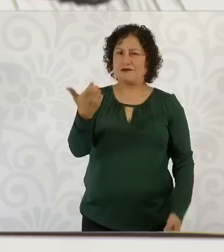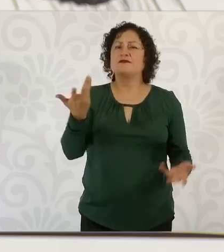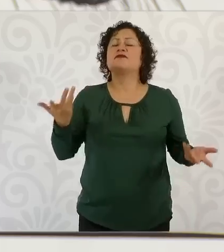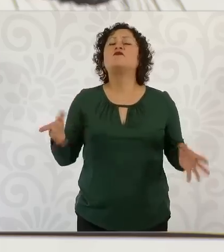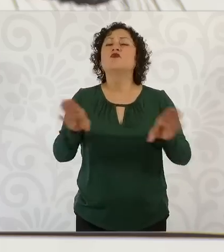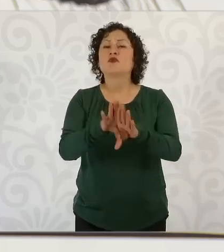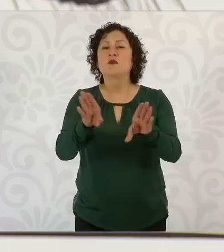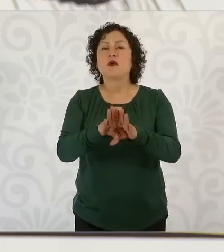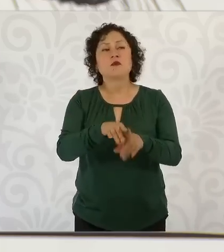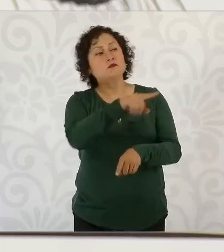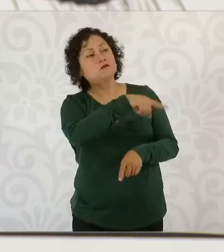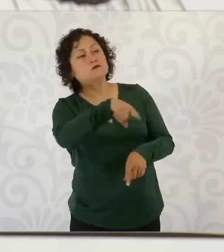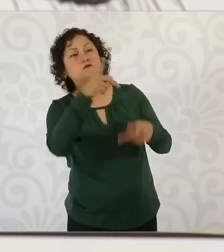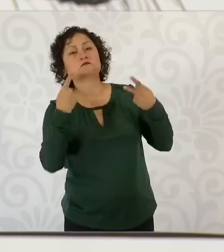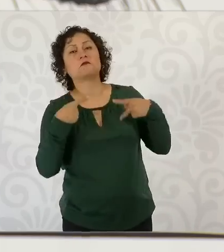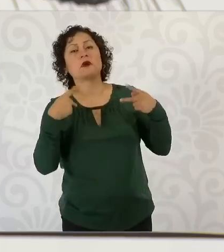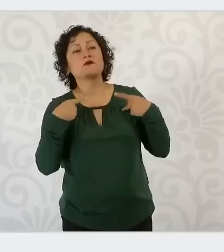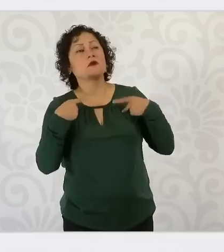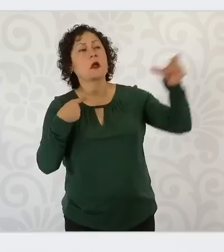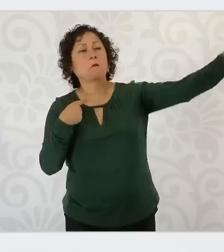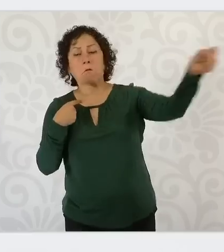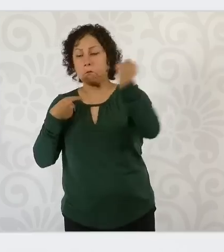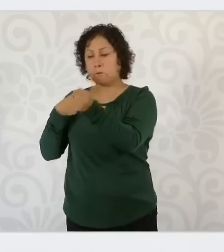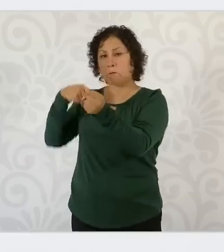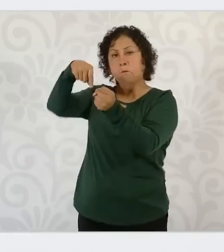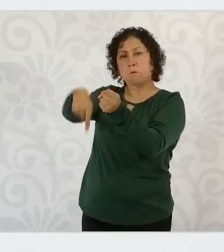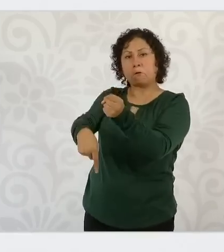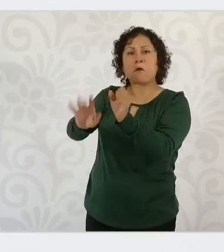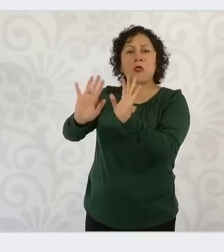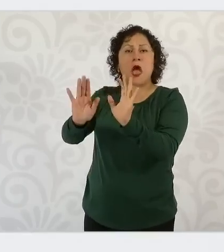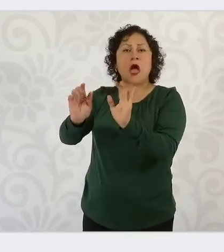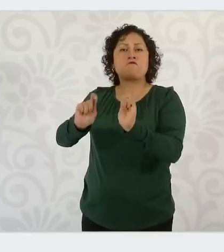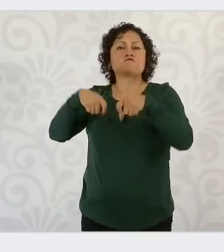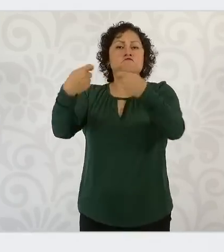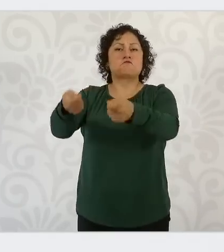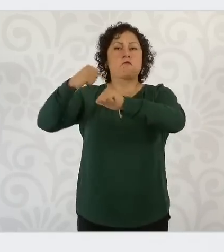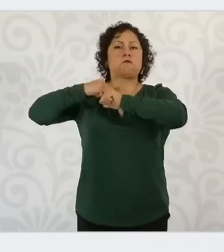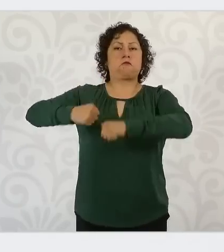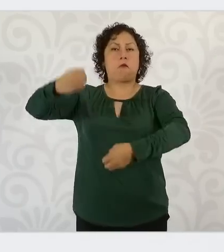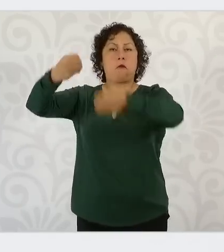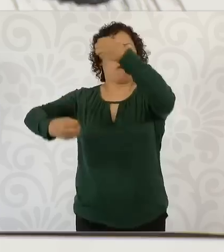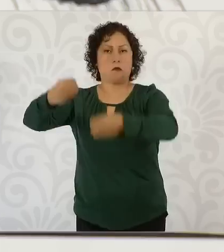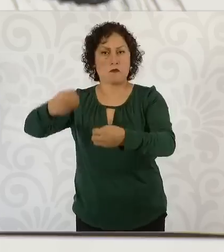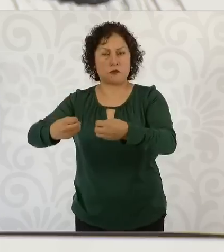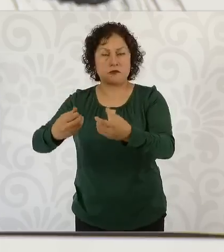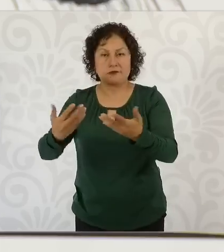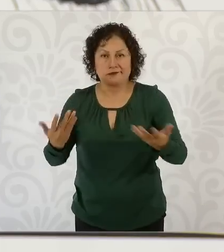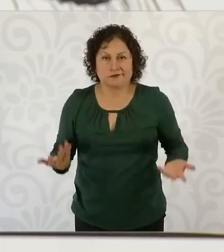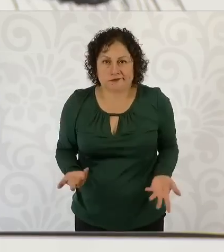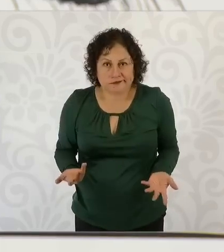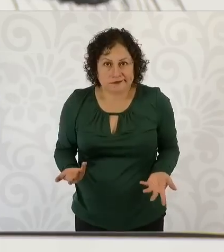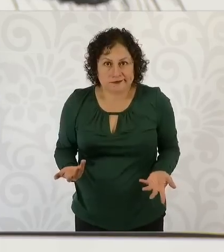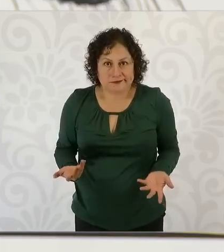ser juez bajo el sistema anterior? ¿Cualquiera que tuviera méritos? Porque todos los que